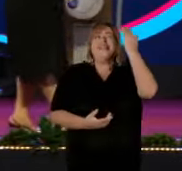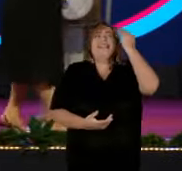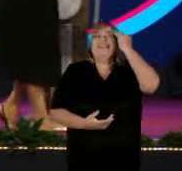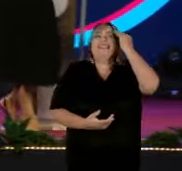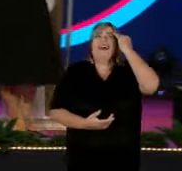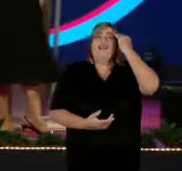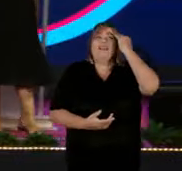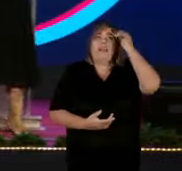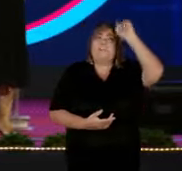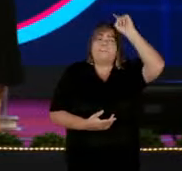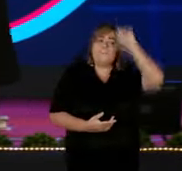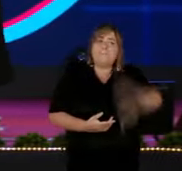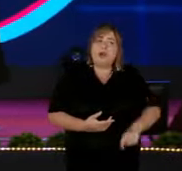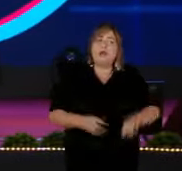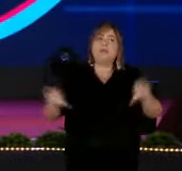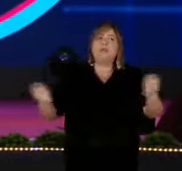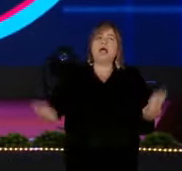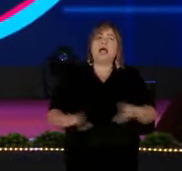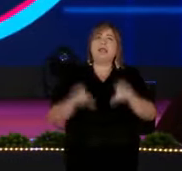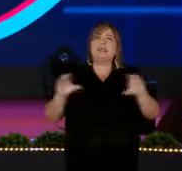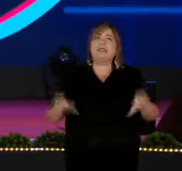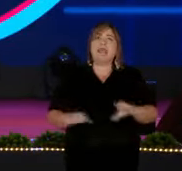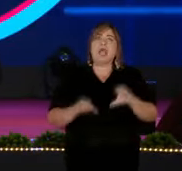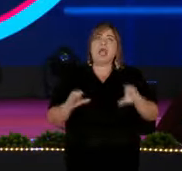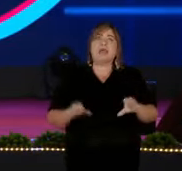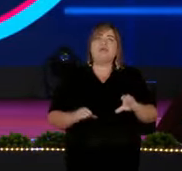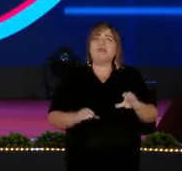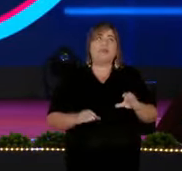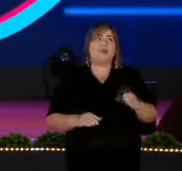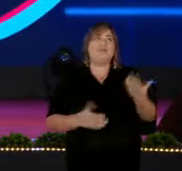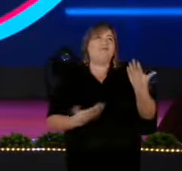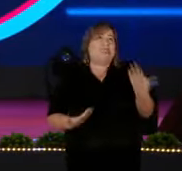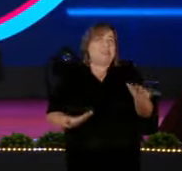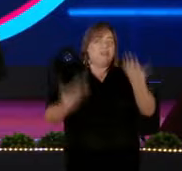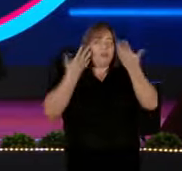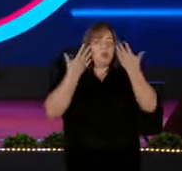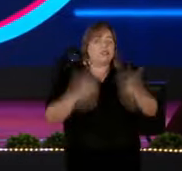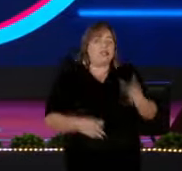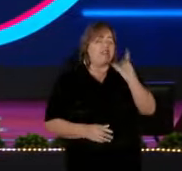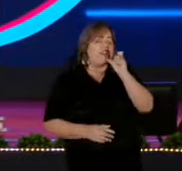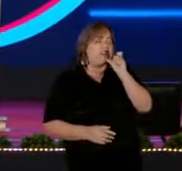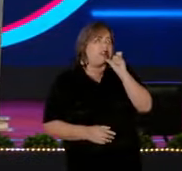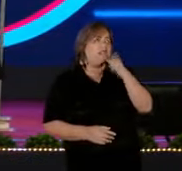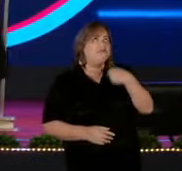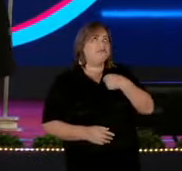que cumplir. Y cuando tú no se te es revelado quién eres en el Señor, que